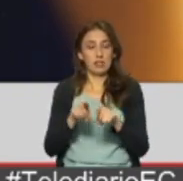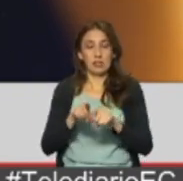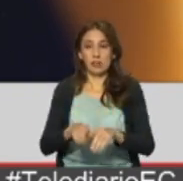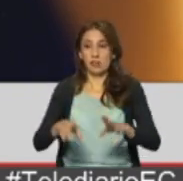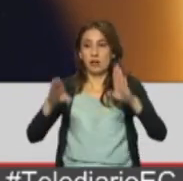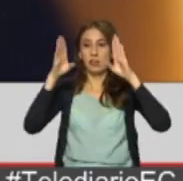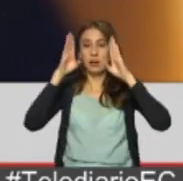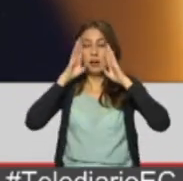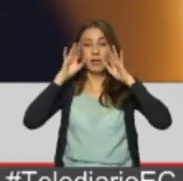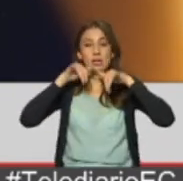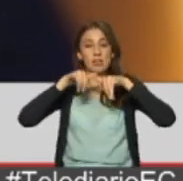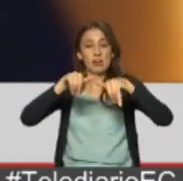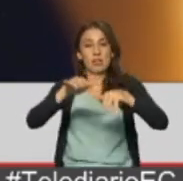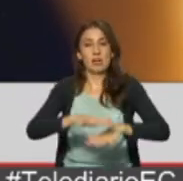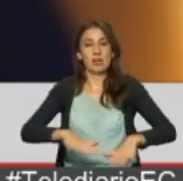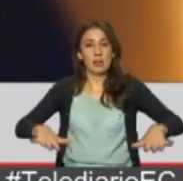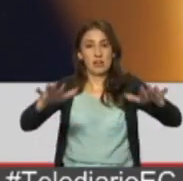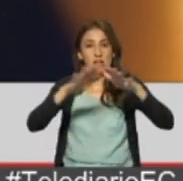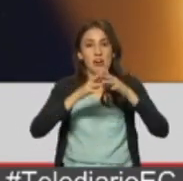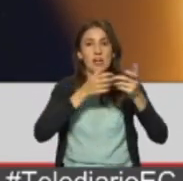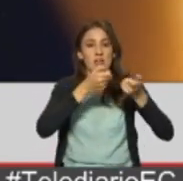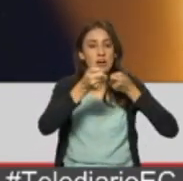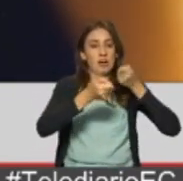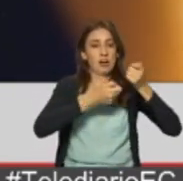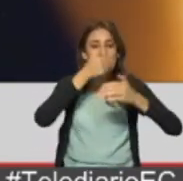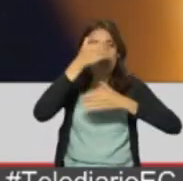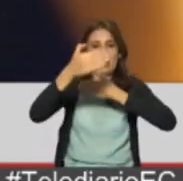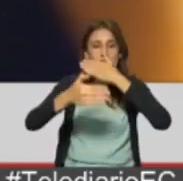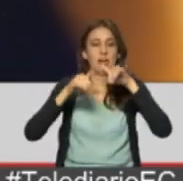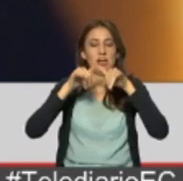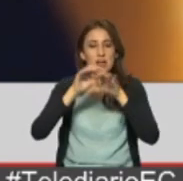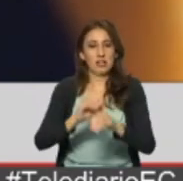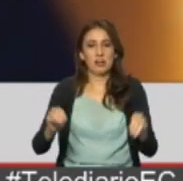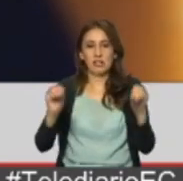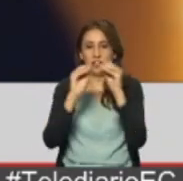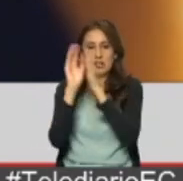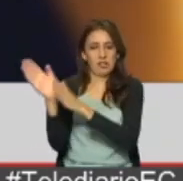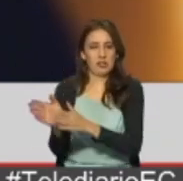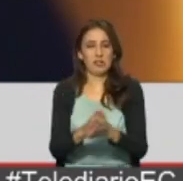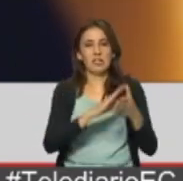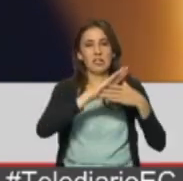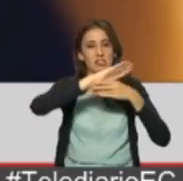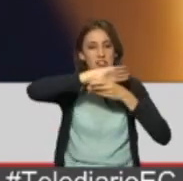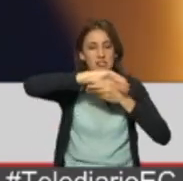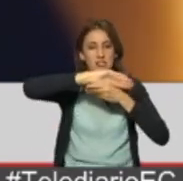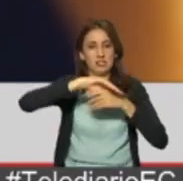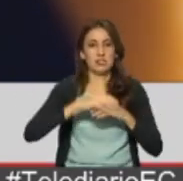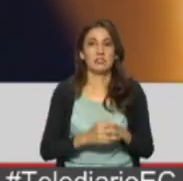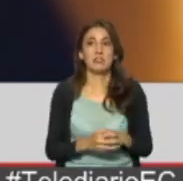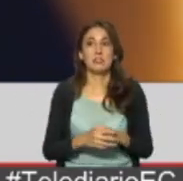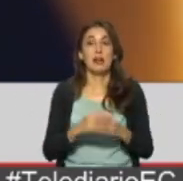por nuestros mecanismos de chat establecidos por los consulados y por la embajada.